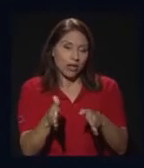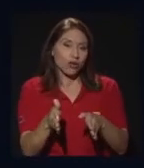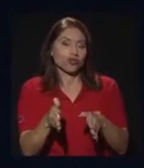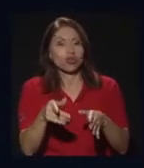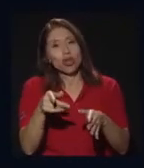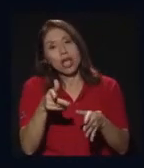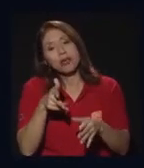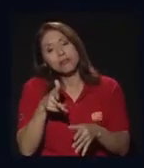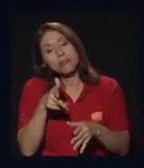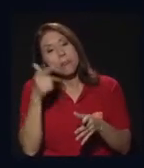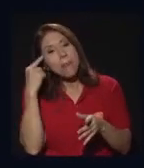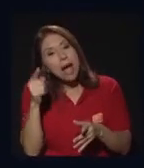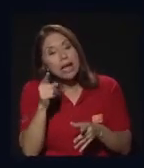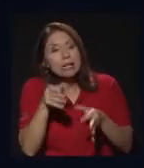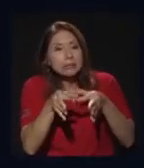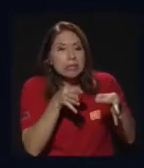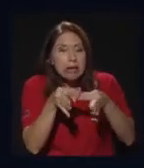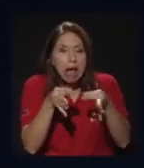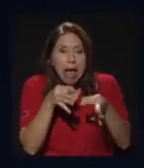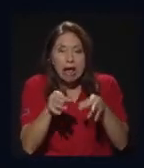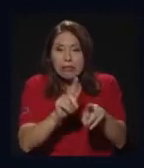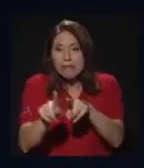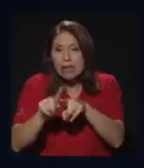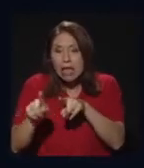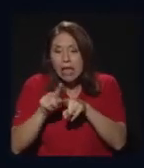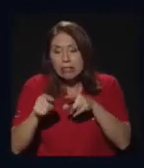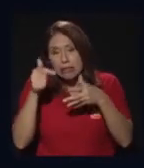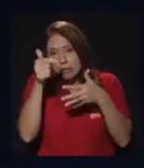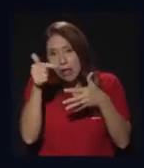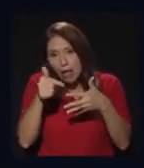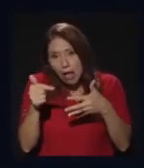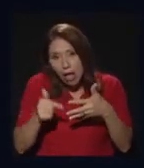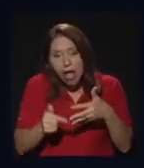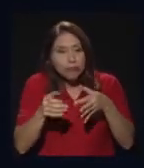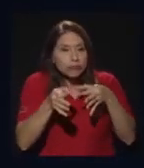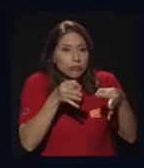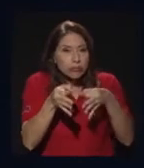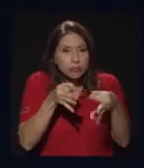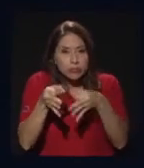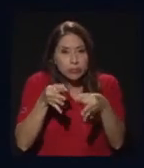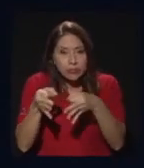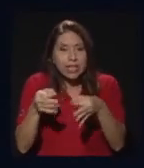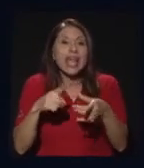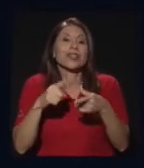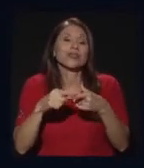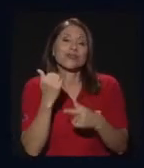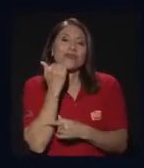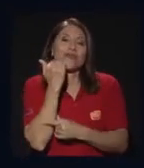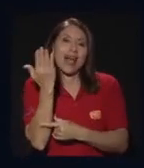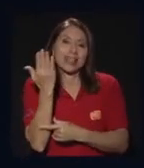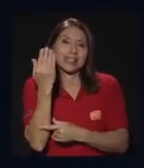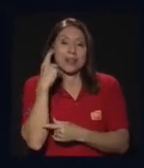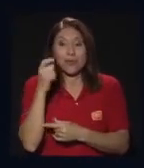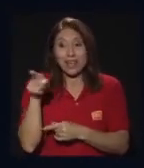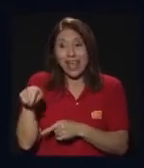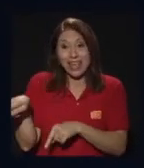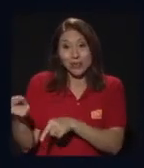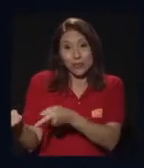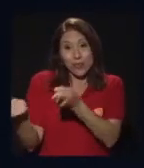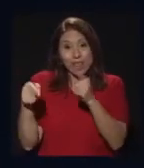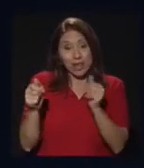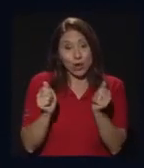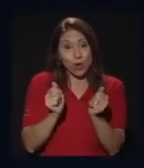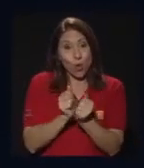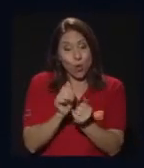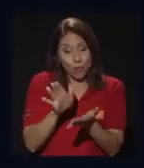a regularización. Y entonces se les hace como más fácil a la gente que llega, porque ya le llegan con el formulario y digo